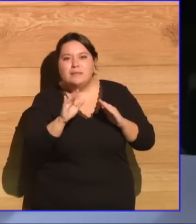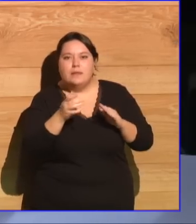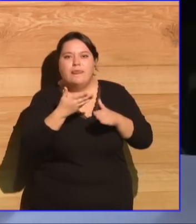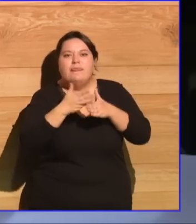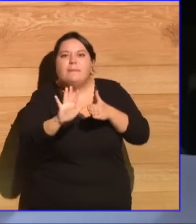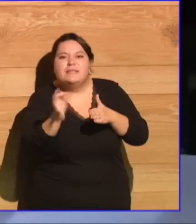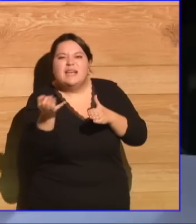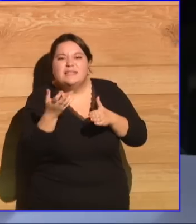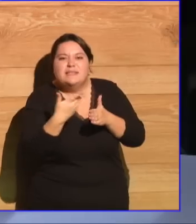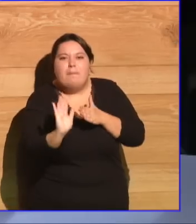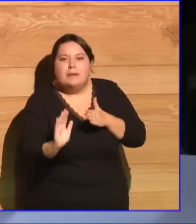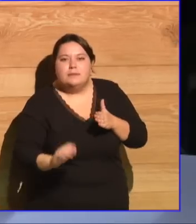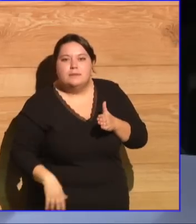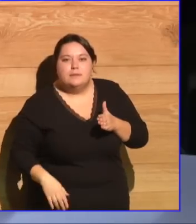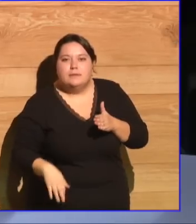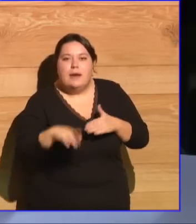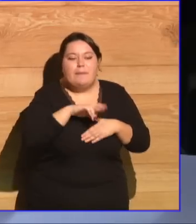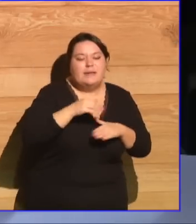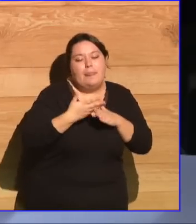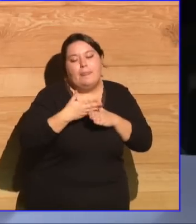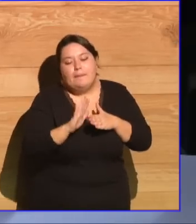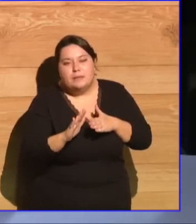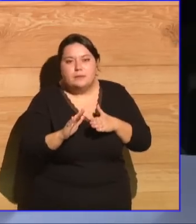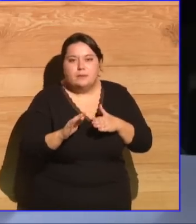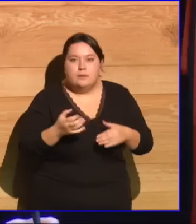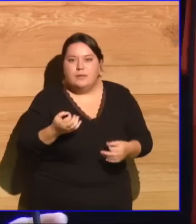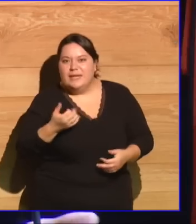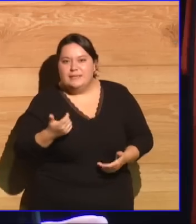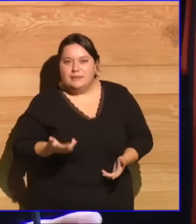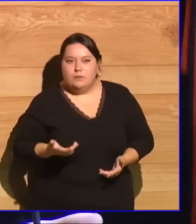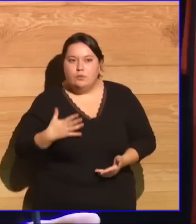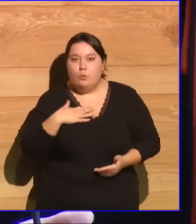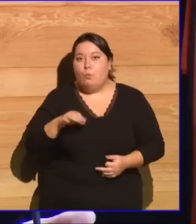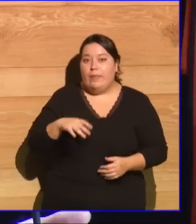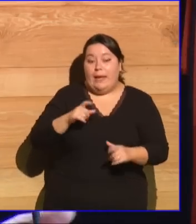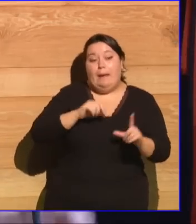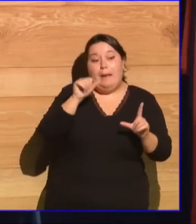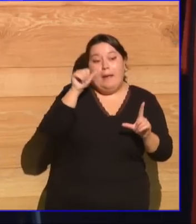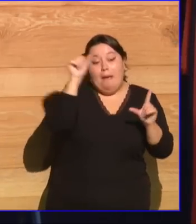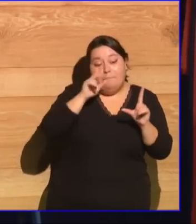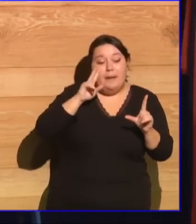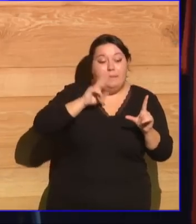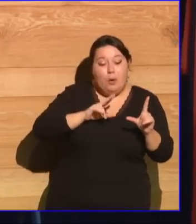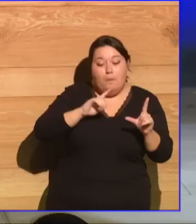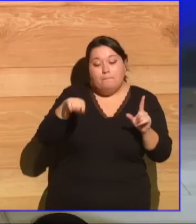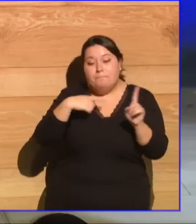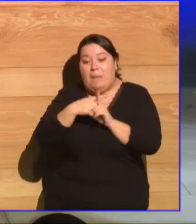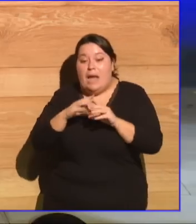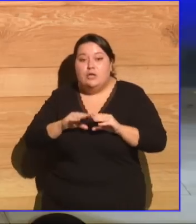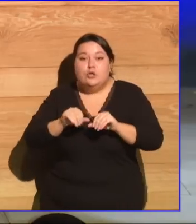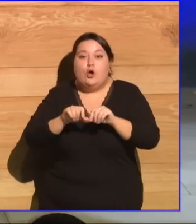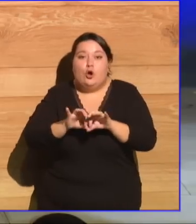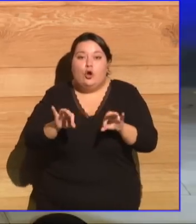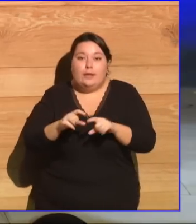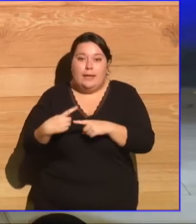El... Pues que repaso las pelis, pero también a lo mejor hago croquetas. O sea, el demás, claro. El demás es